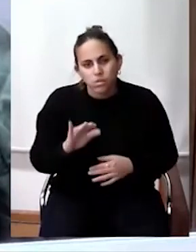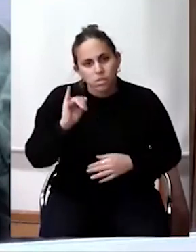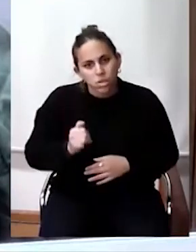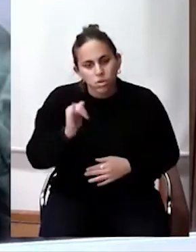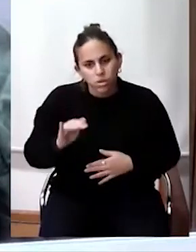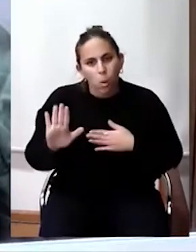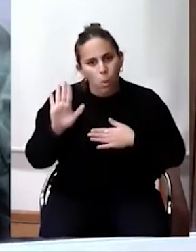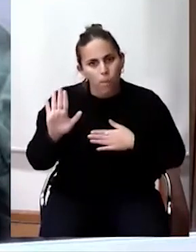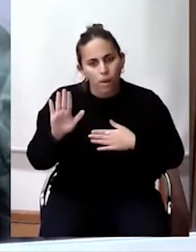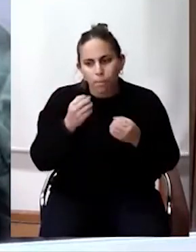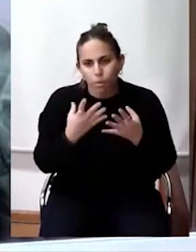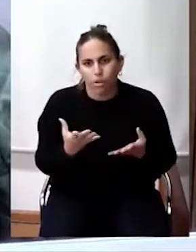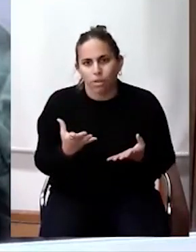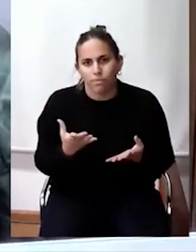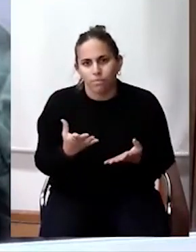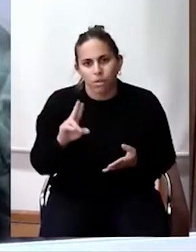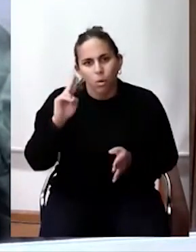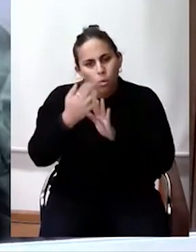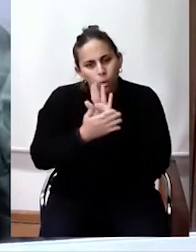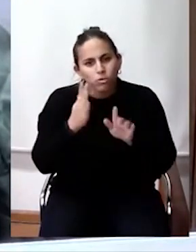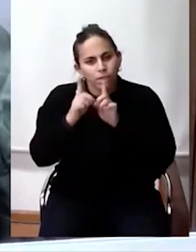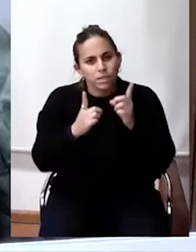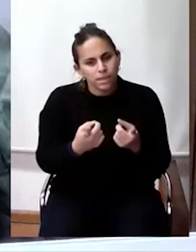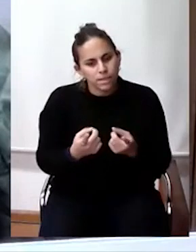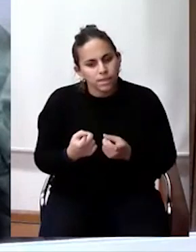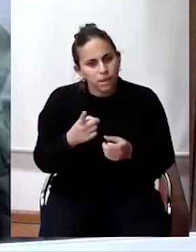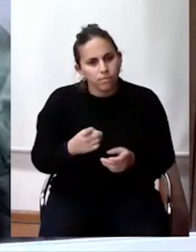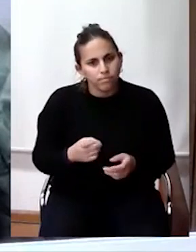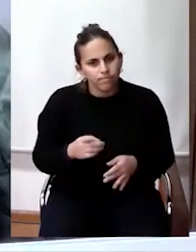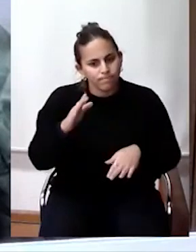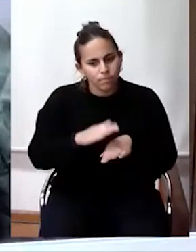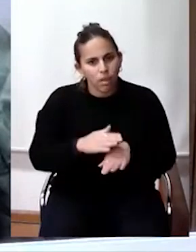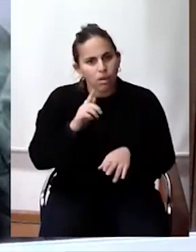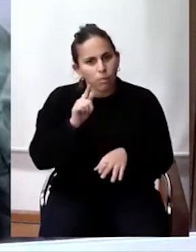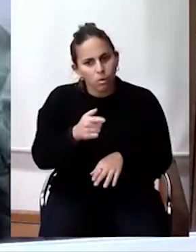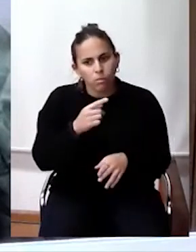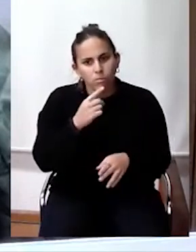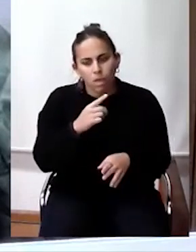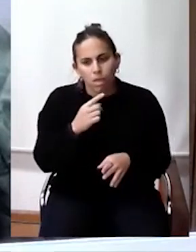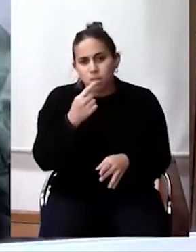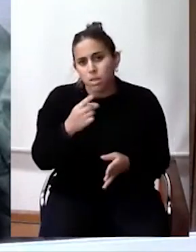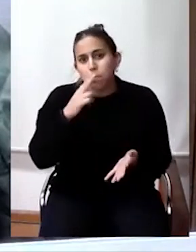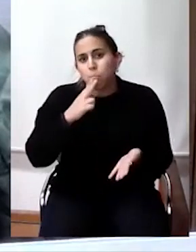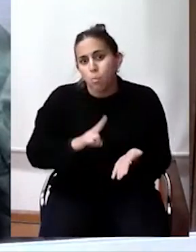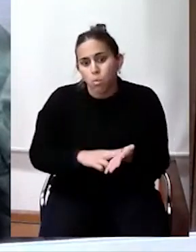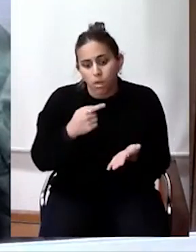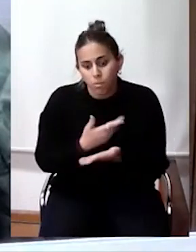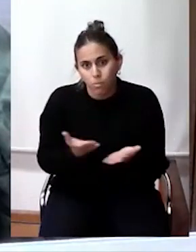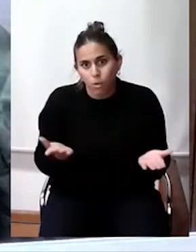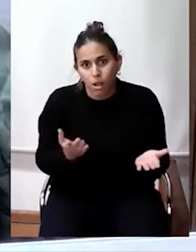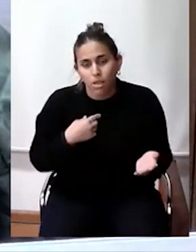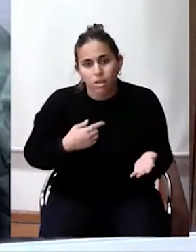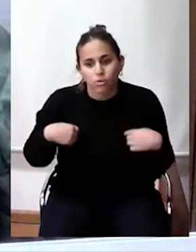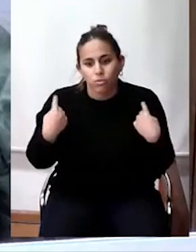uruguayo es hijo del rigor Y lamentablemente Mientras no haya multas ejemplares Siempre vamos a